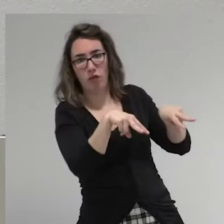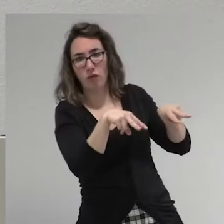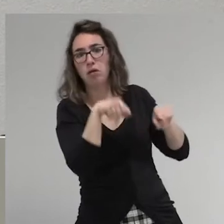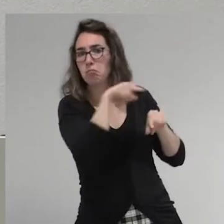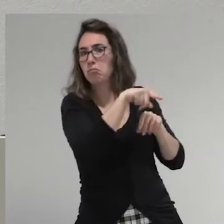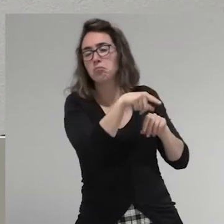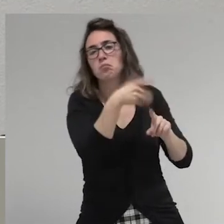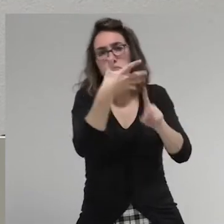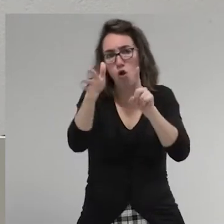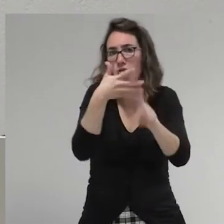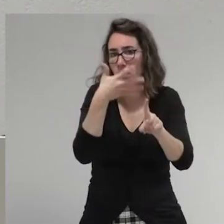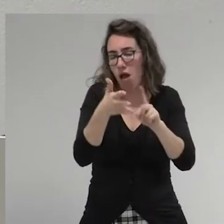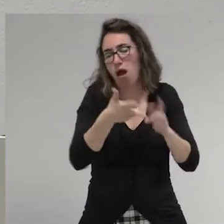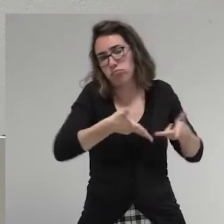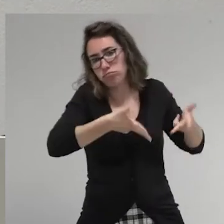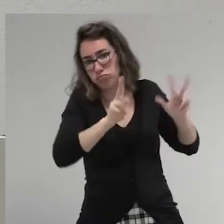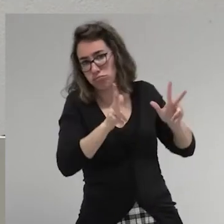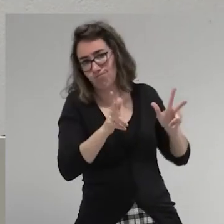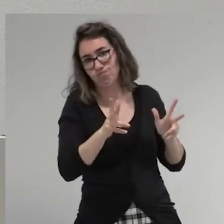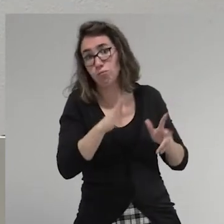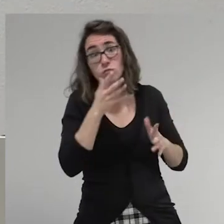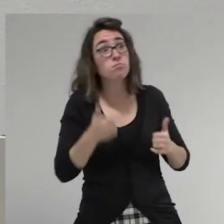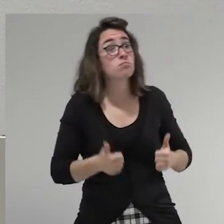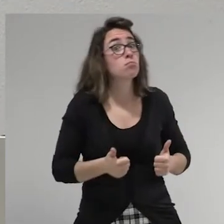violentar, utilizar la violencia, digamos, en últimas,